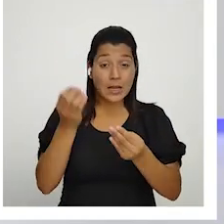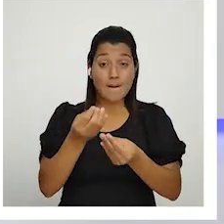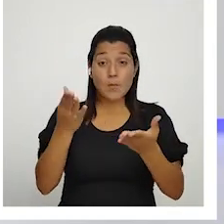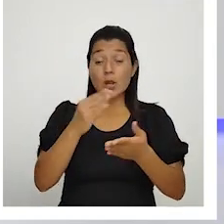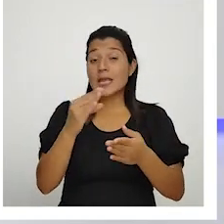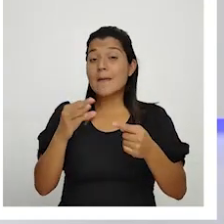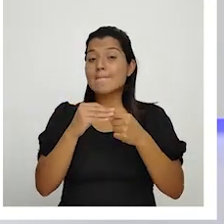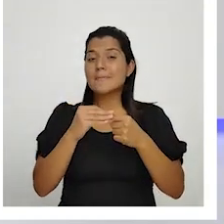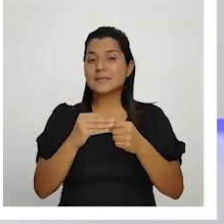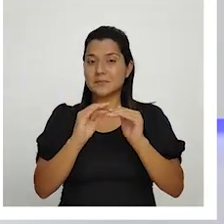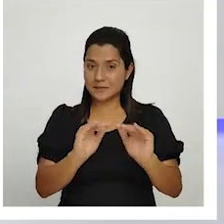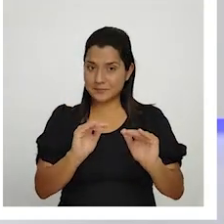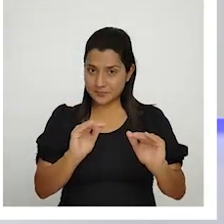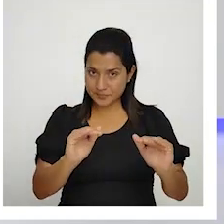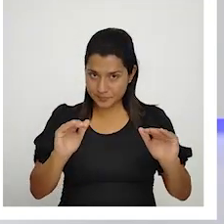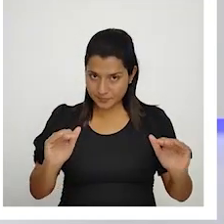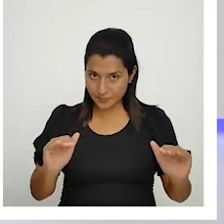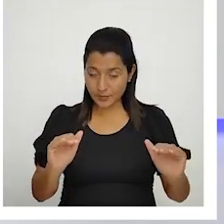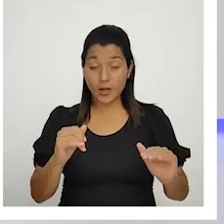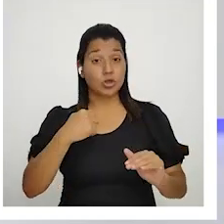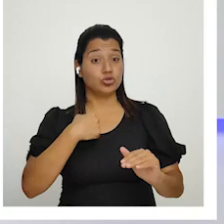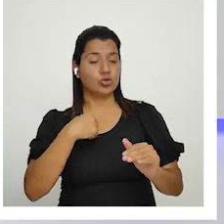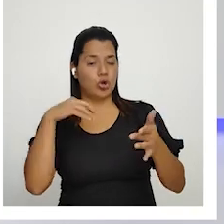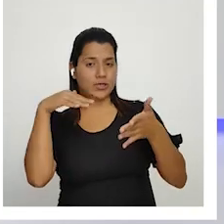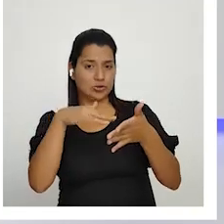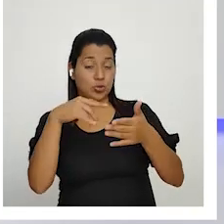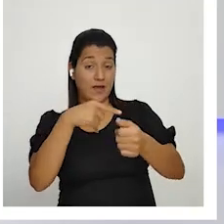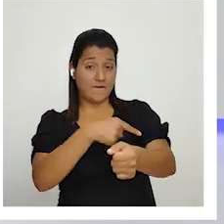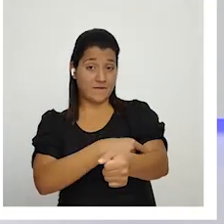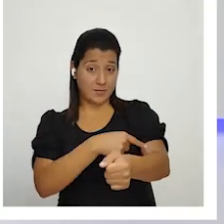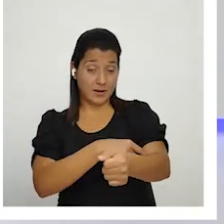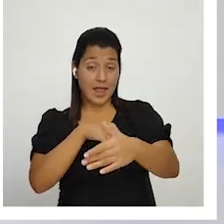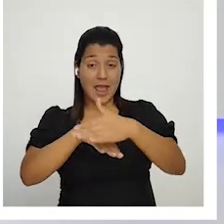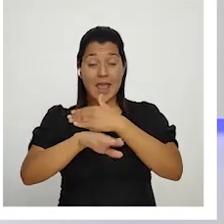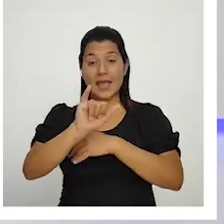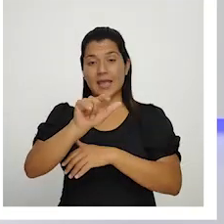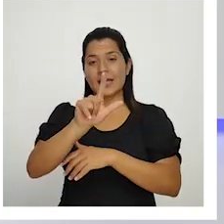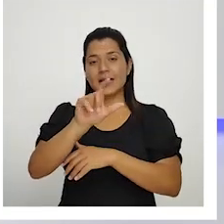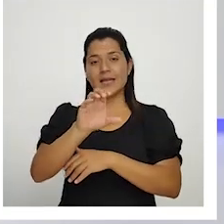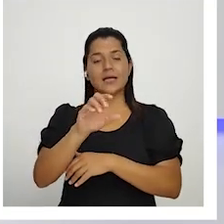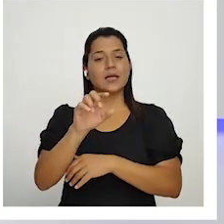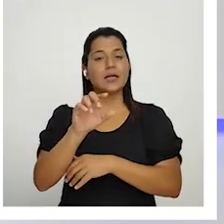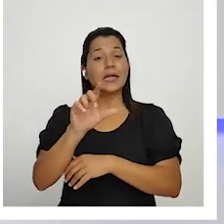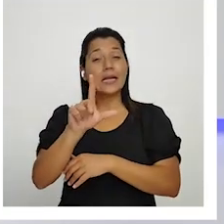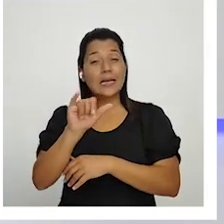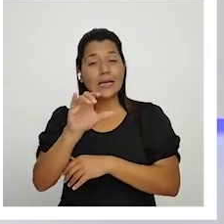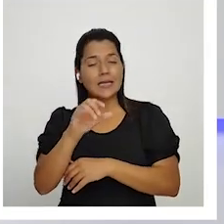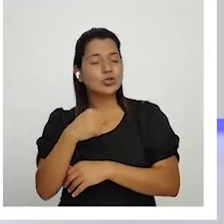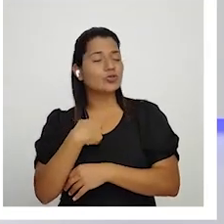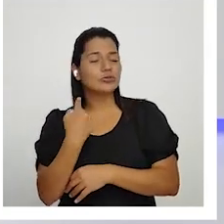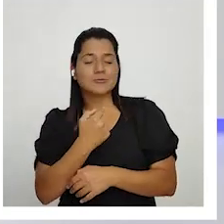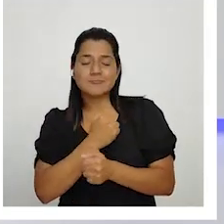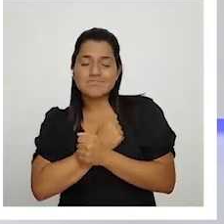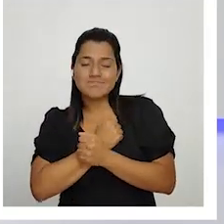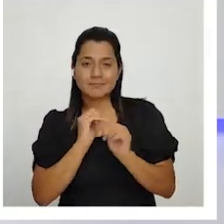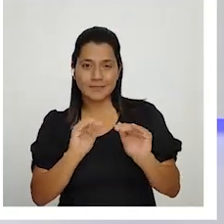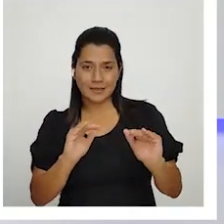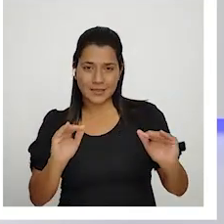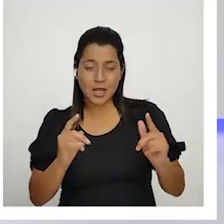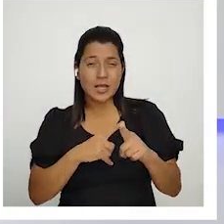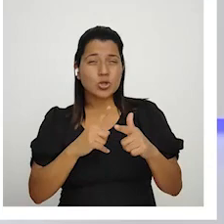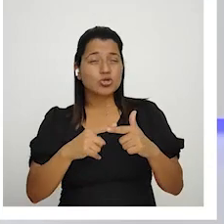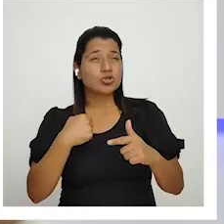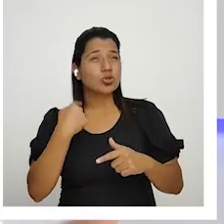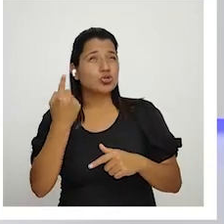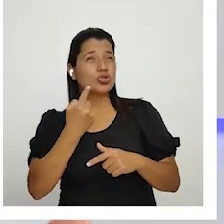población infantil. Desde que estudié enfermería en la licenciatura siempre he sido amante de la población infantil, entonces siempre he buscado cómo enfermera